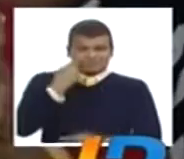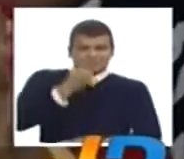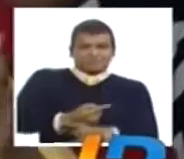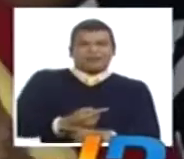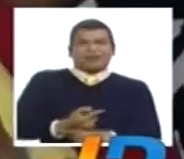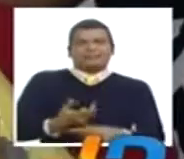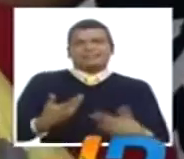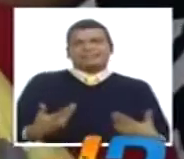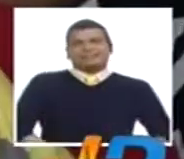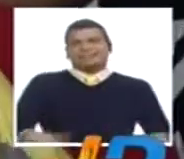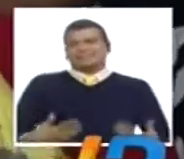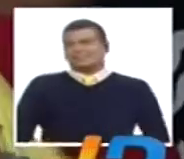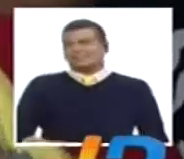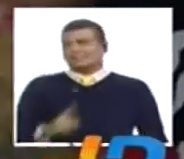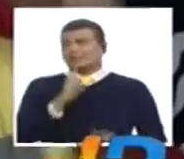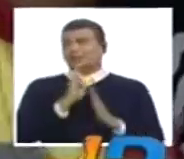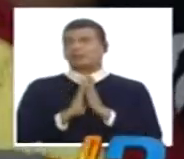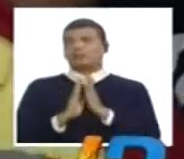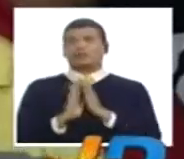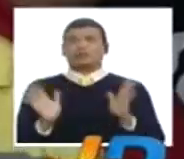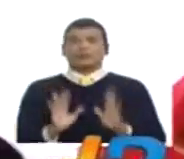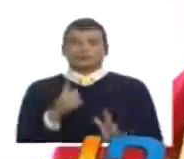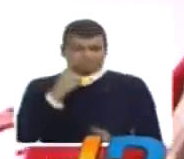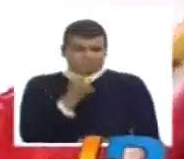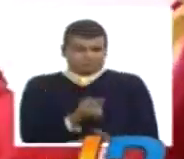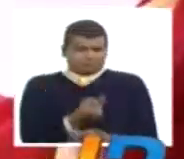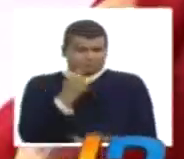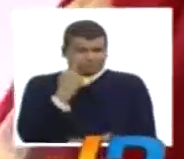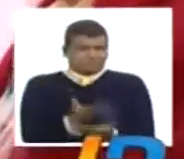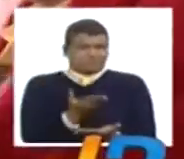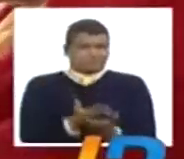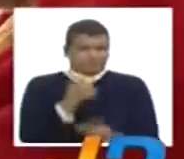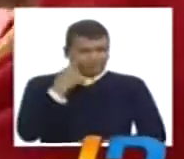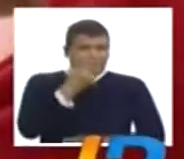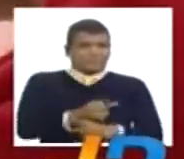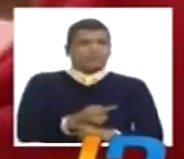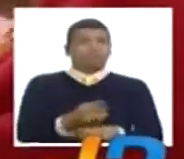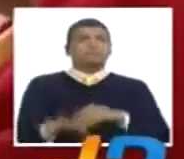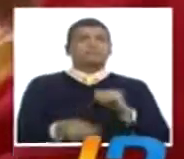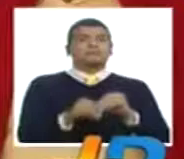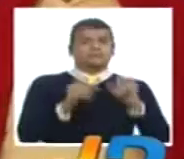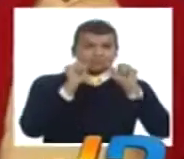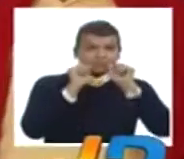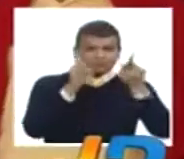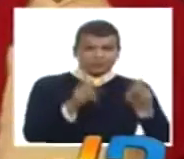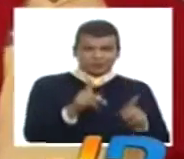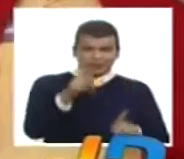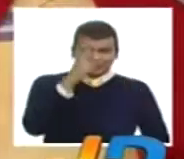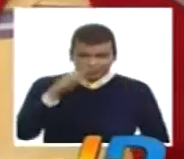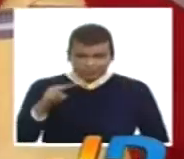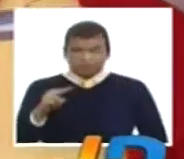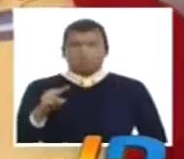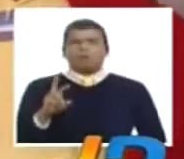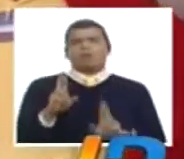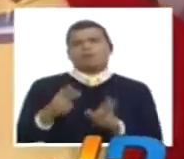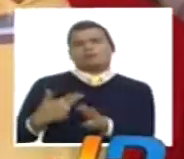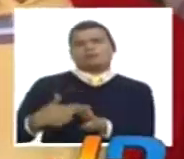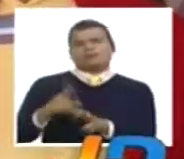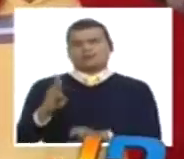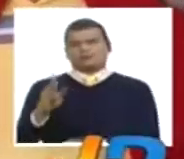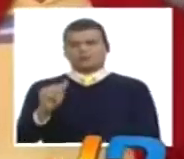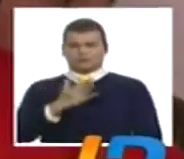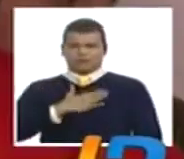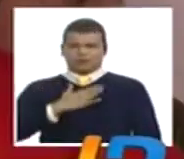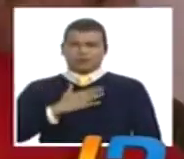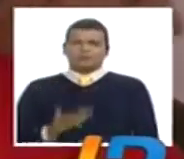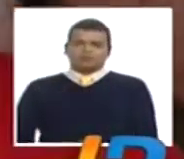la evidencia. No son palabras, son hechos. Para completar la felicidad, don Carlos y sus hijos solo esperan la pronta salida de su esposa,